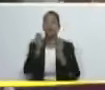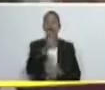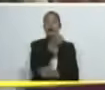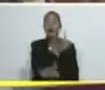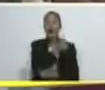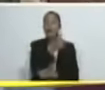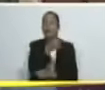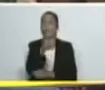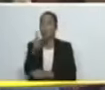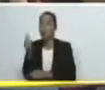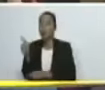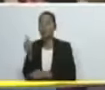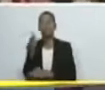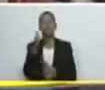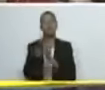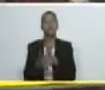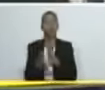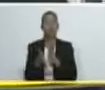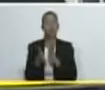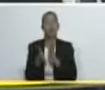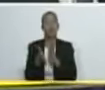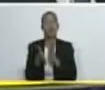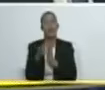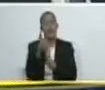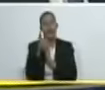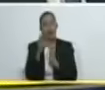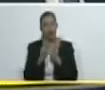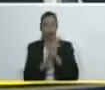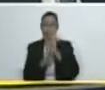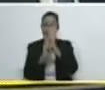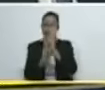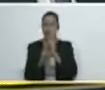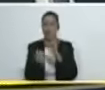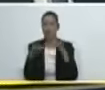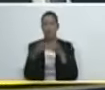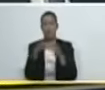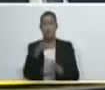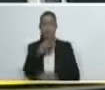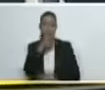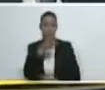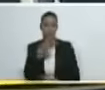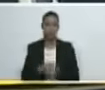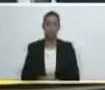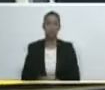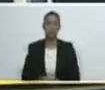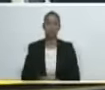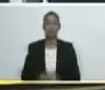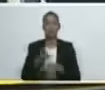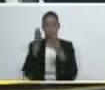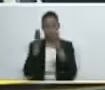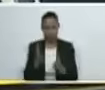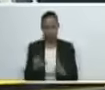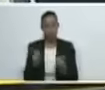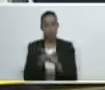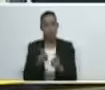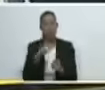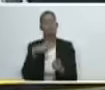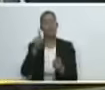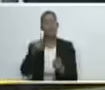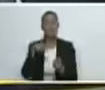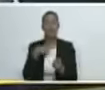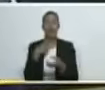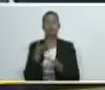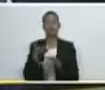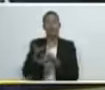ustedes, representantes de este partido político, y a usted, señor candidato, así como se lo hemos deseado a